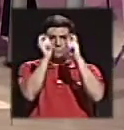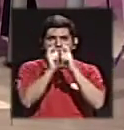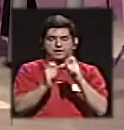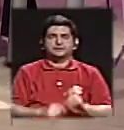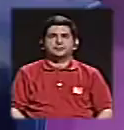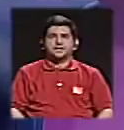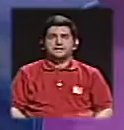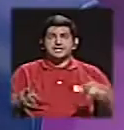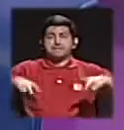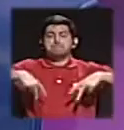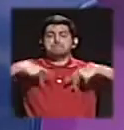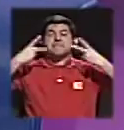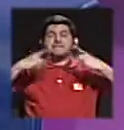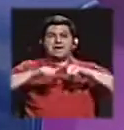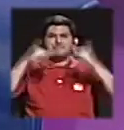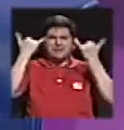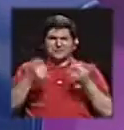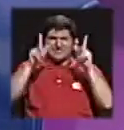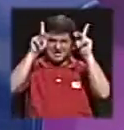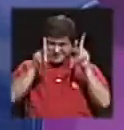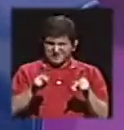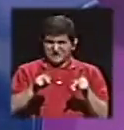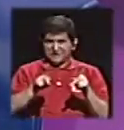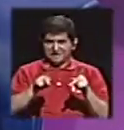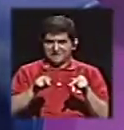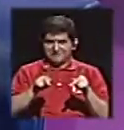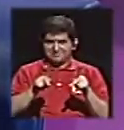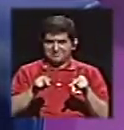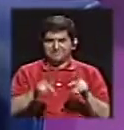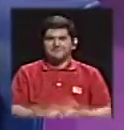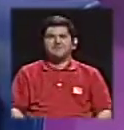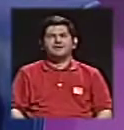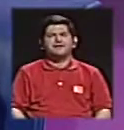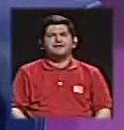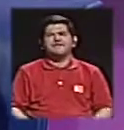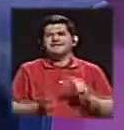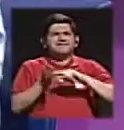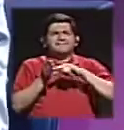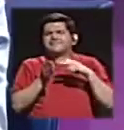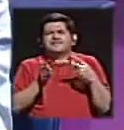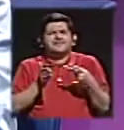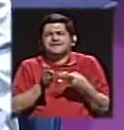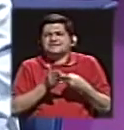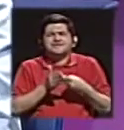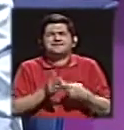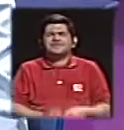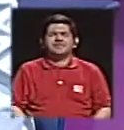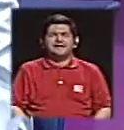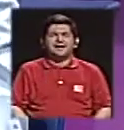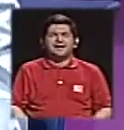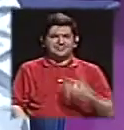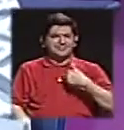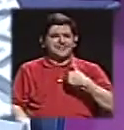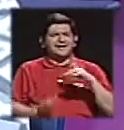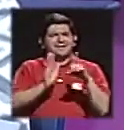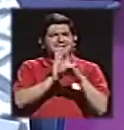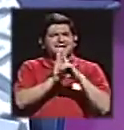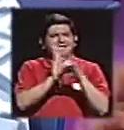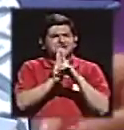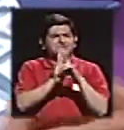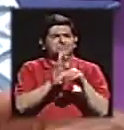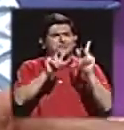vida. Pero ya es una persona, ¿quién es, quién tiene derechos? ¿La